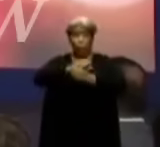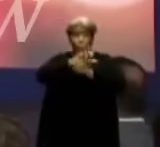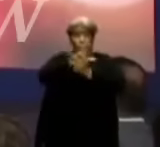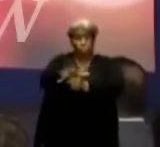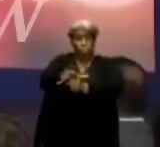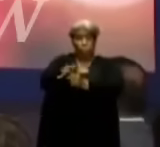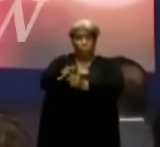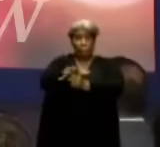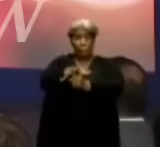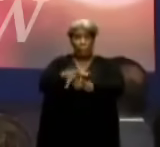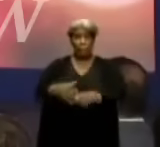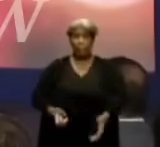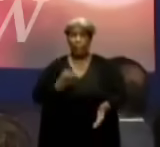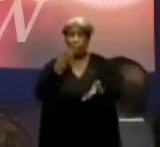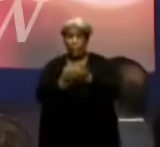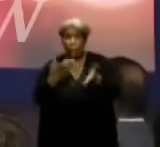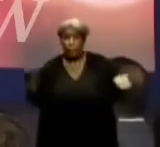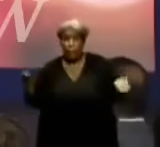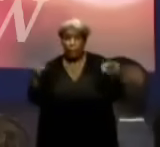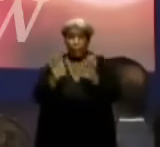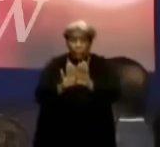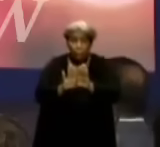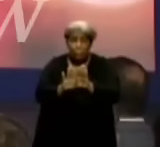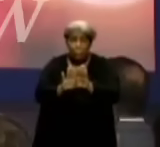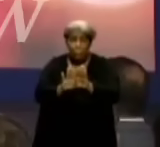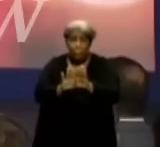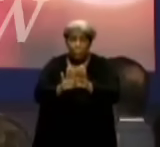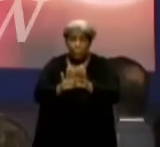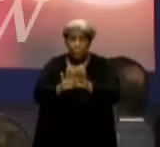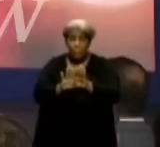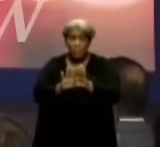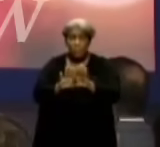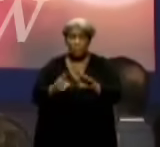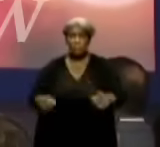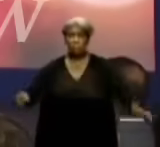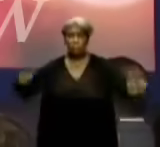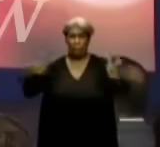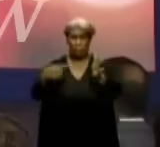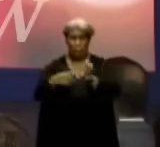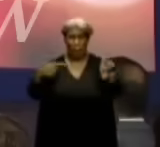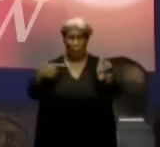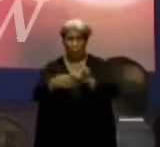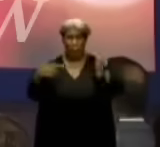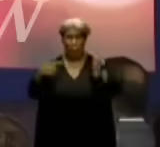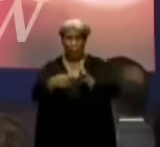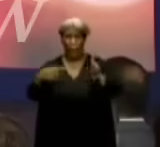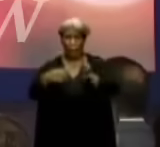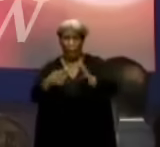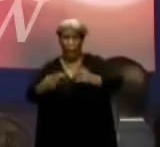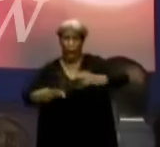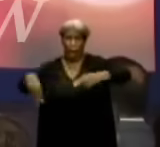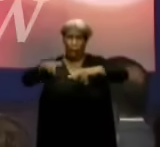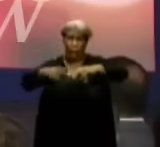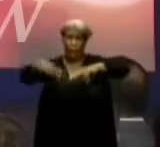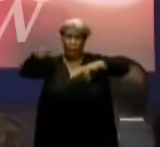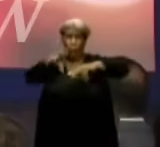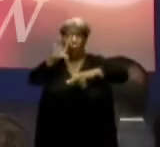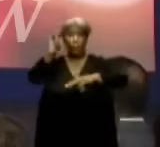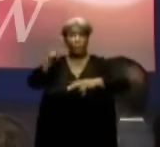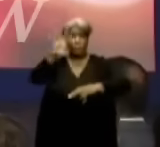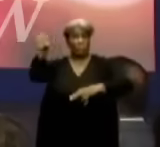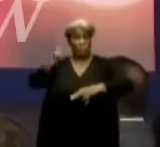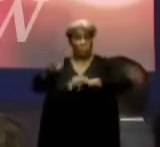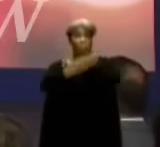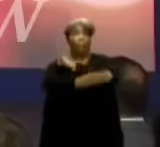economía cerrada, lo que se hizo fue una explosión de la deuda en el 80% de los países. Se